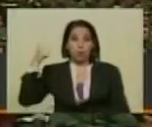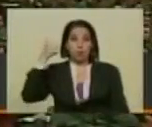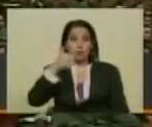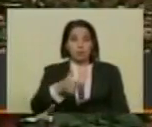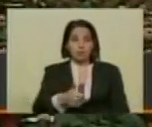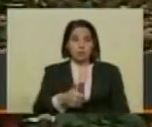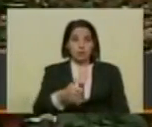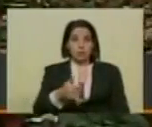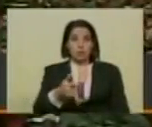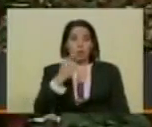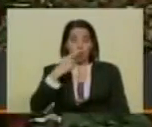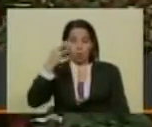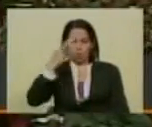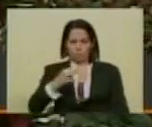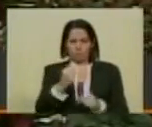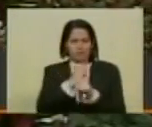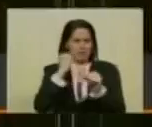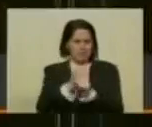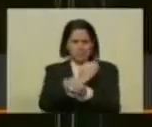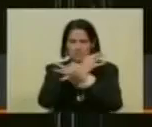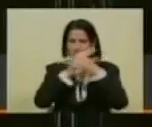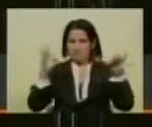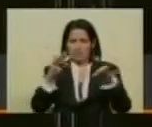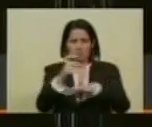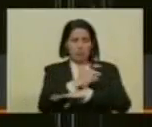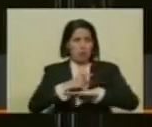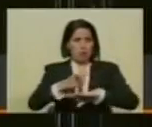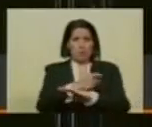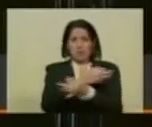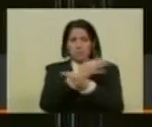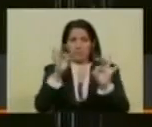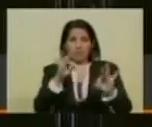Nombre de una gran eficiencia y eficacia de gobierno.